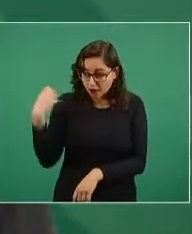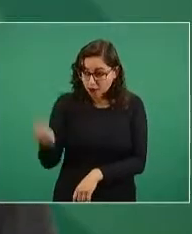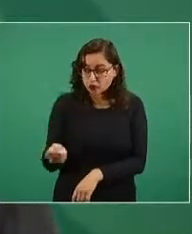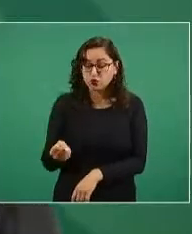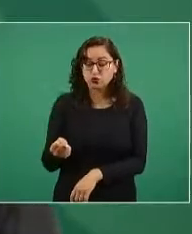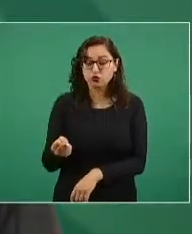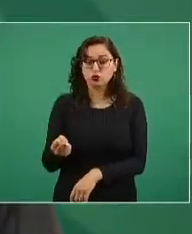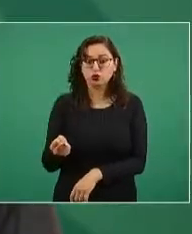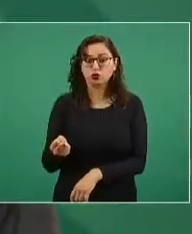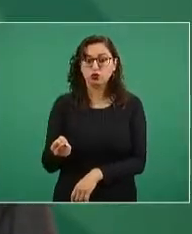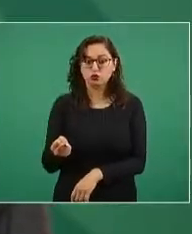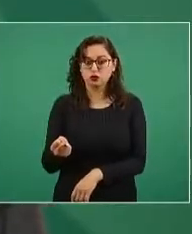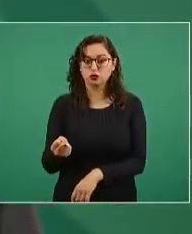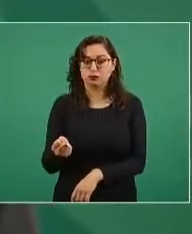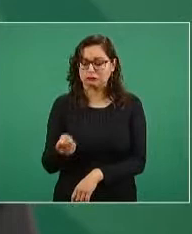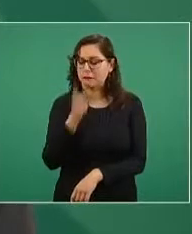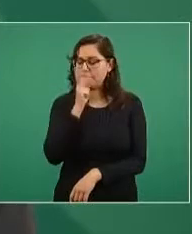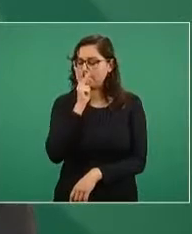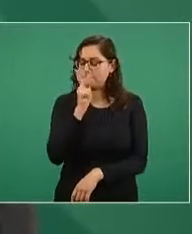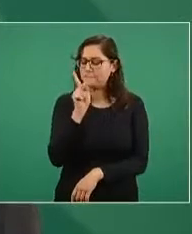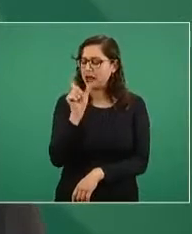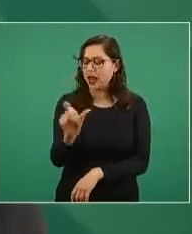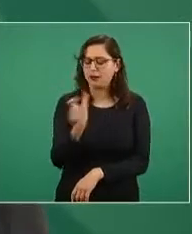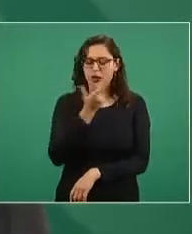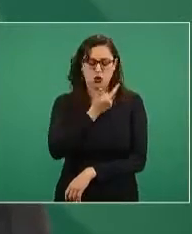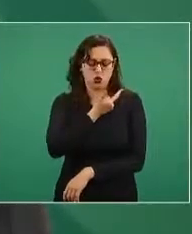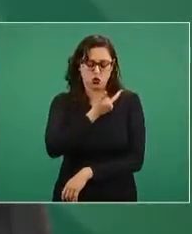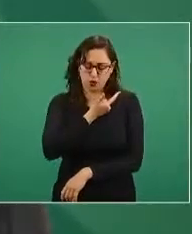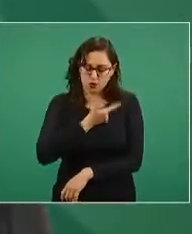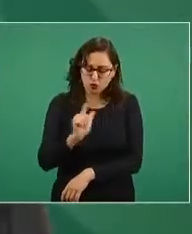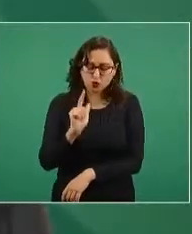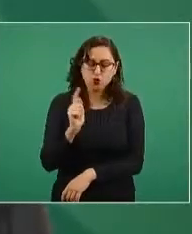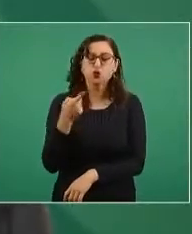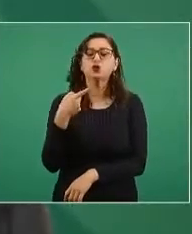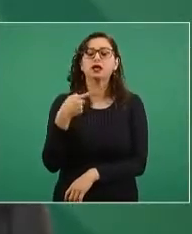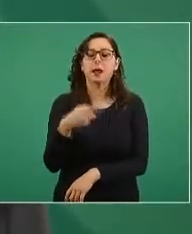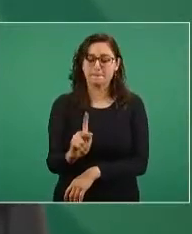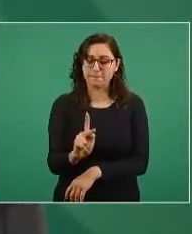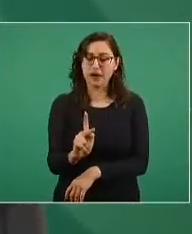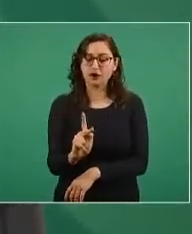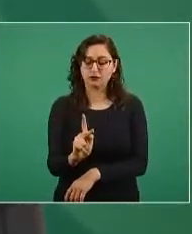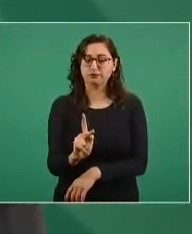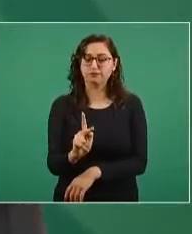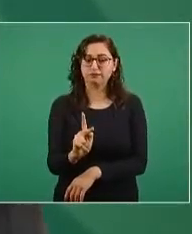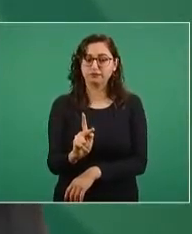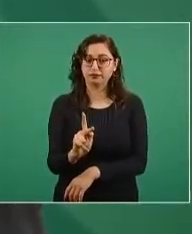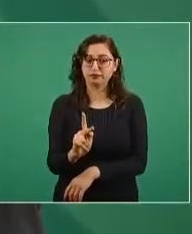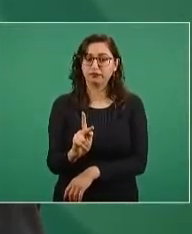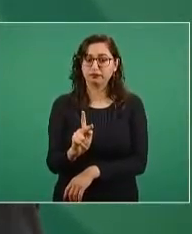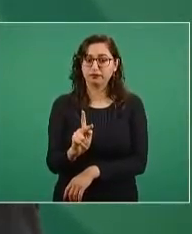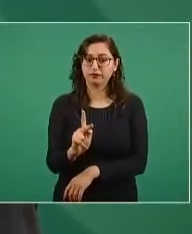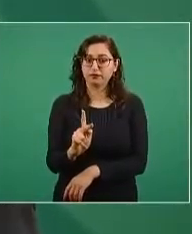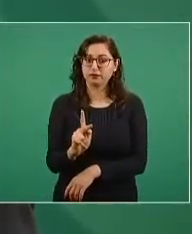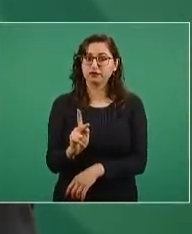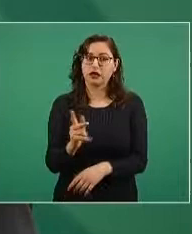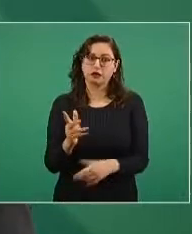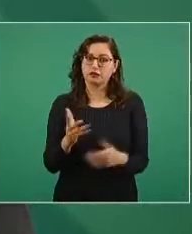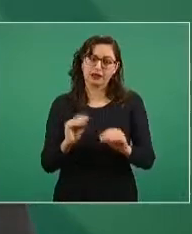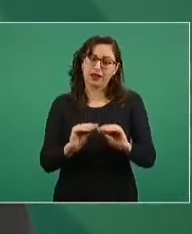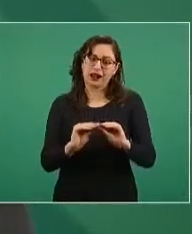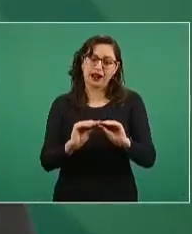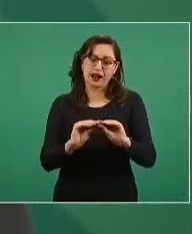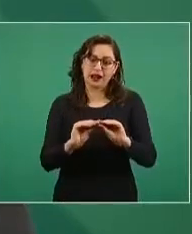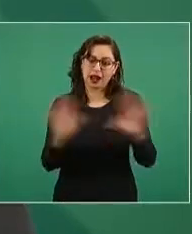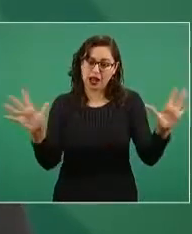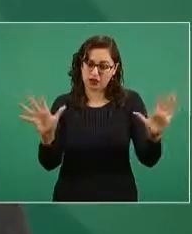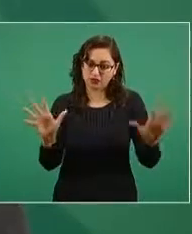voy a decir, es una palabra muy fea, pero es bastante entendible,